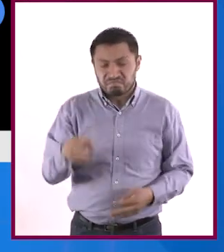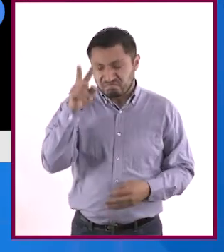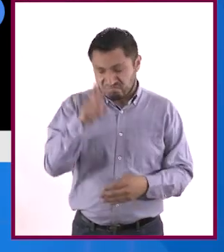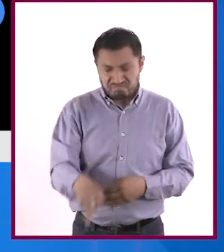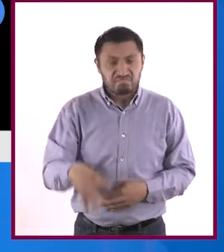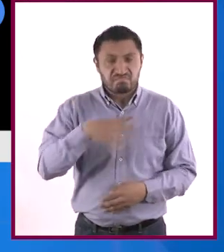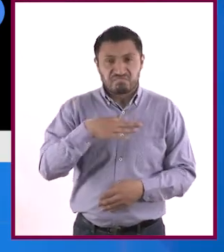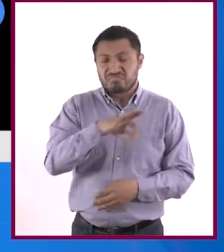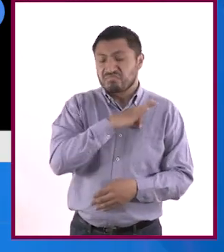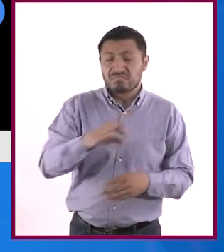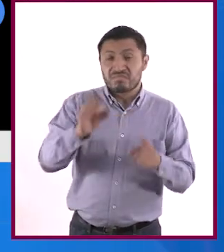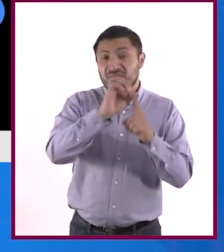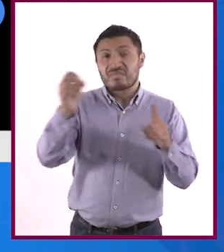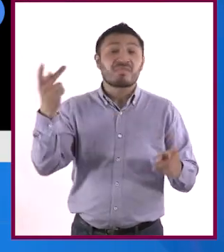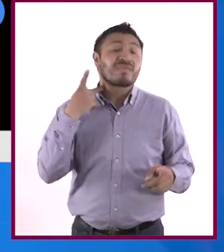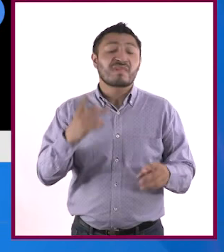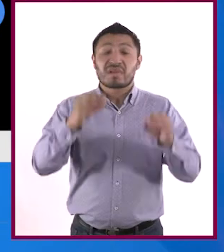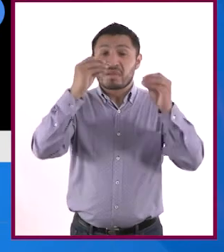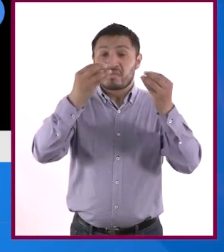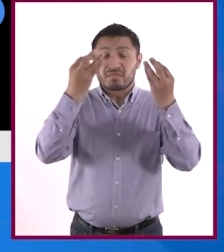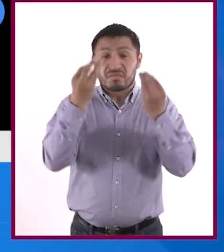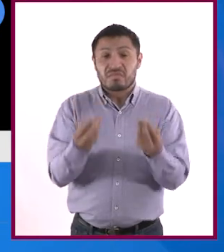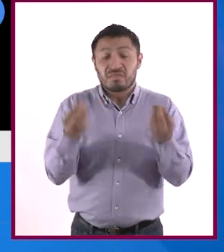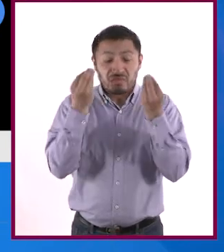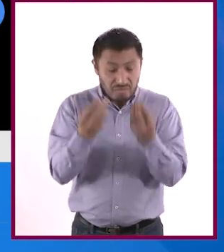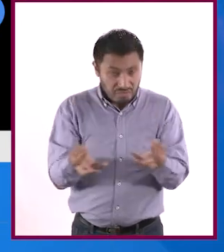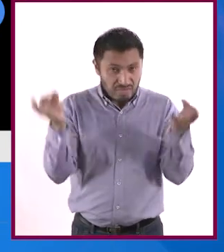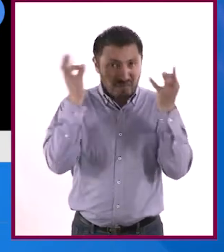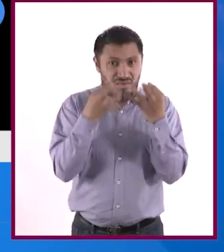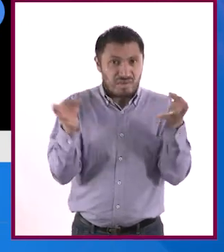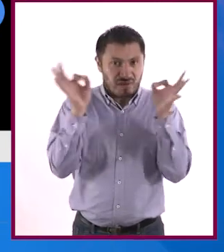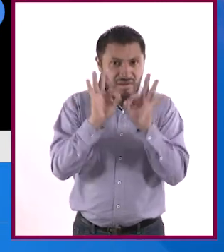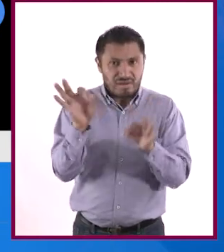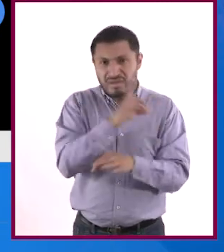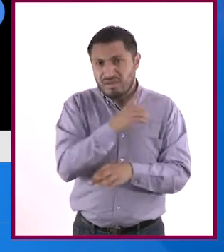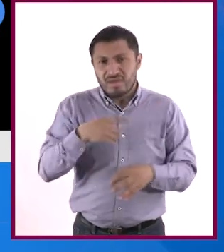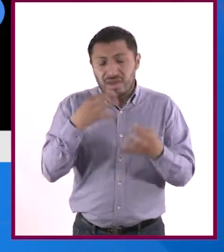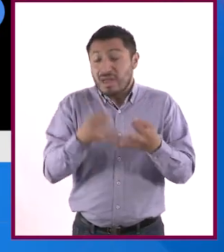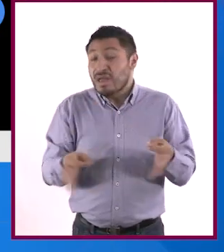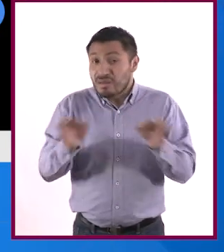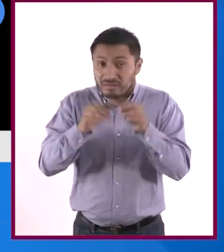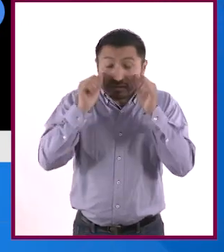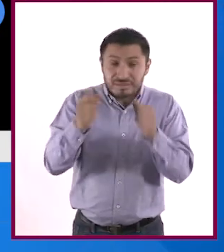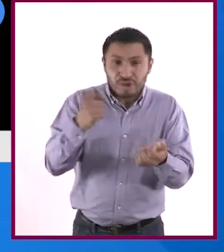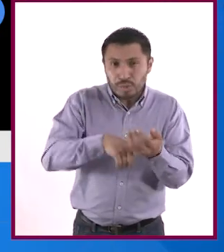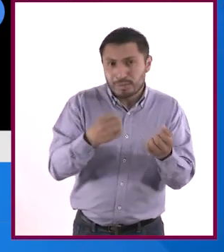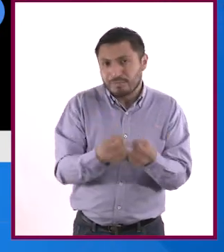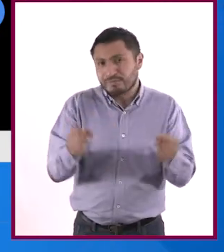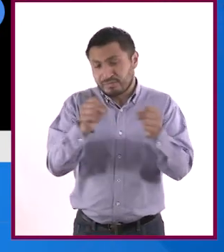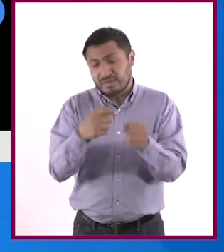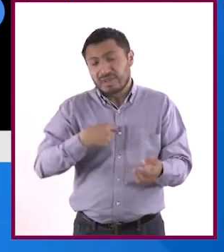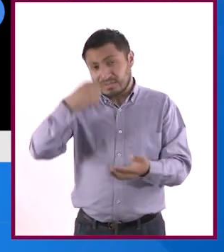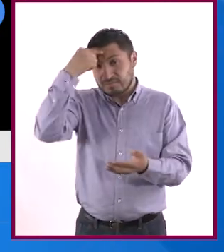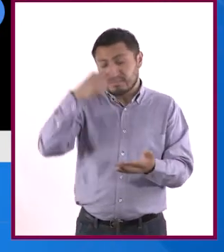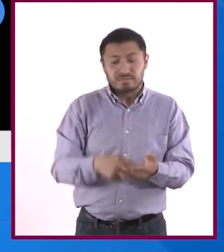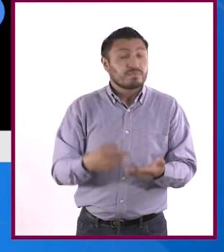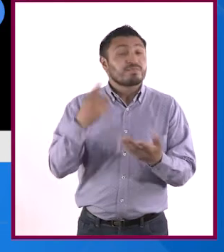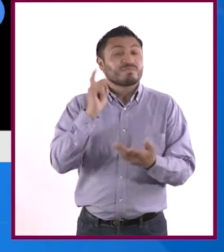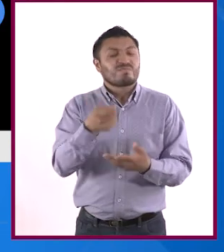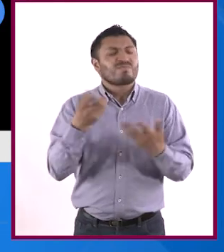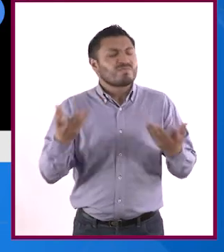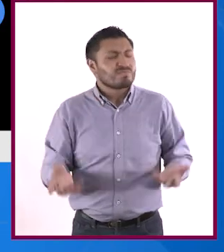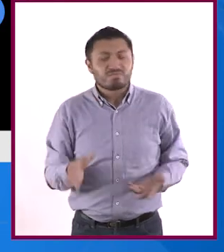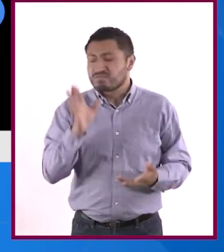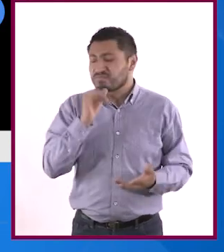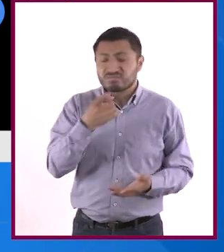una capacidad de organización política muy importante y que debe ser tomada en cuenta en la sociedad. Me parece que no